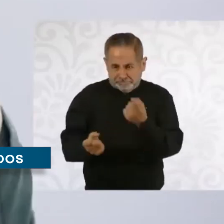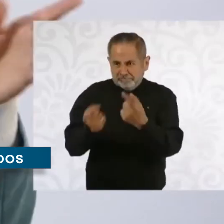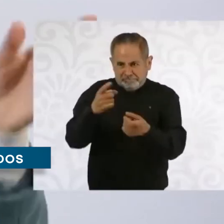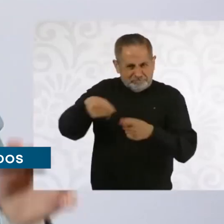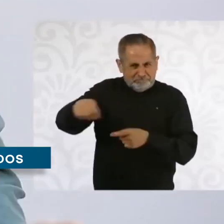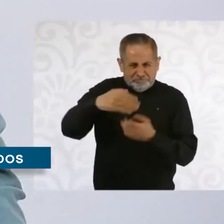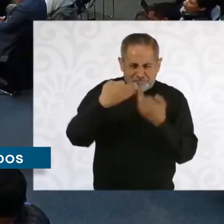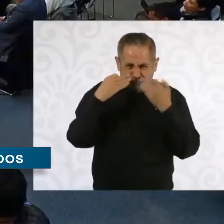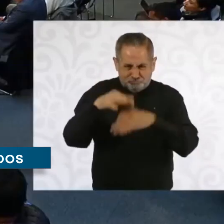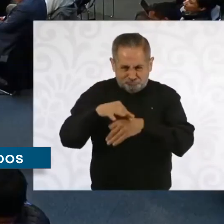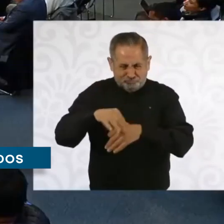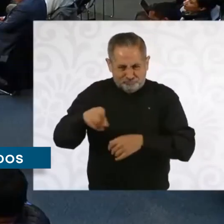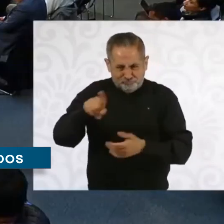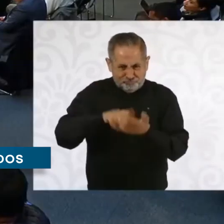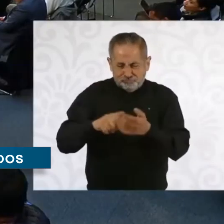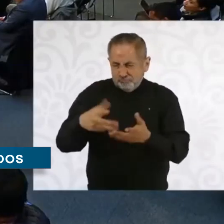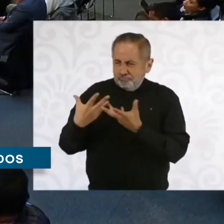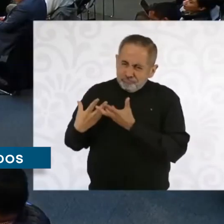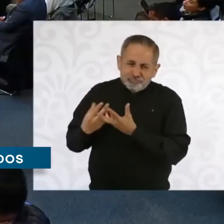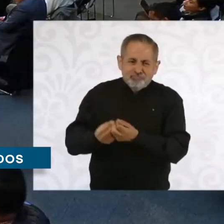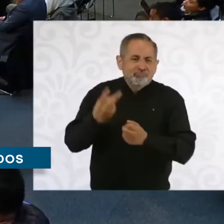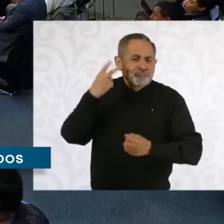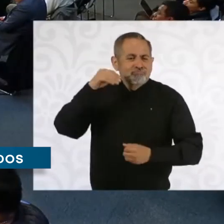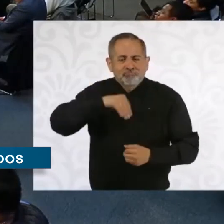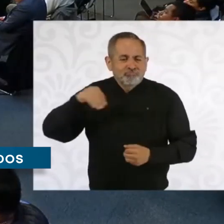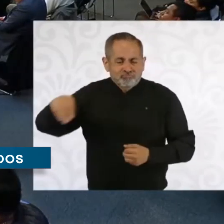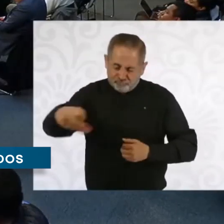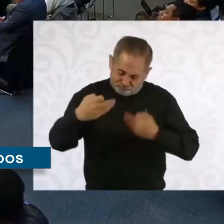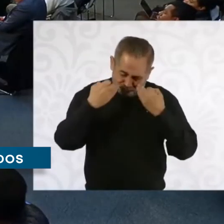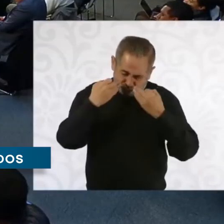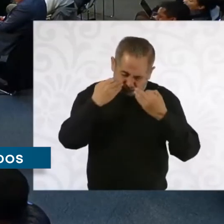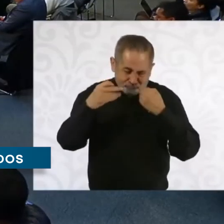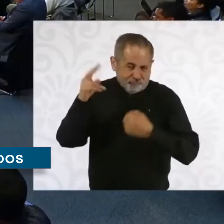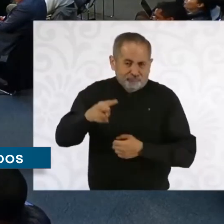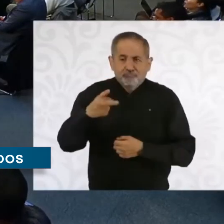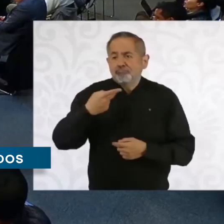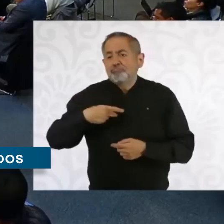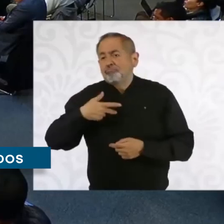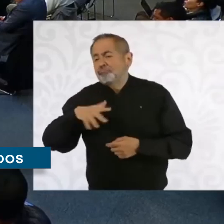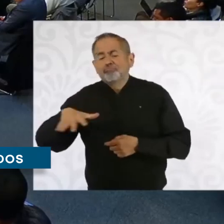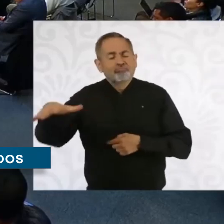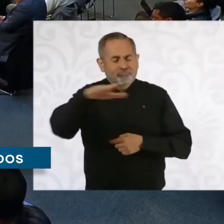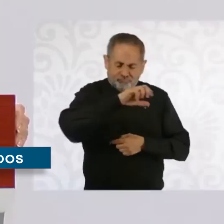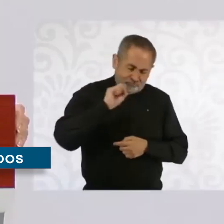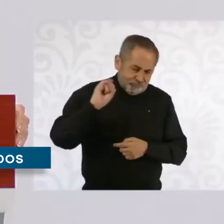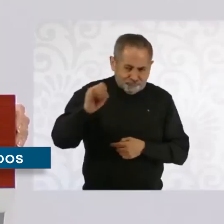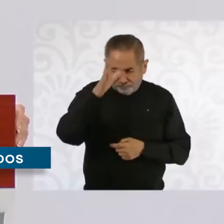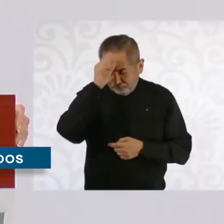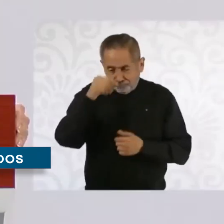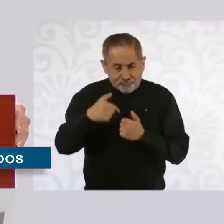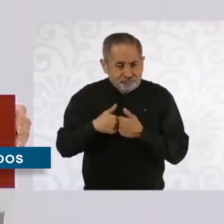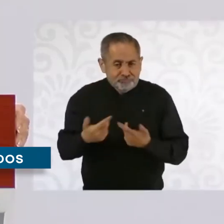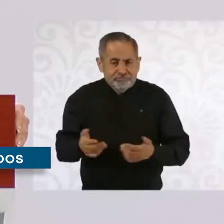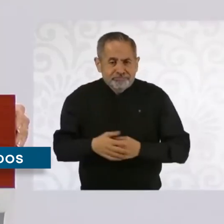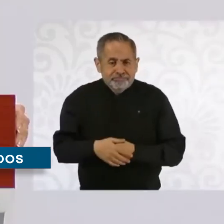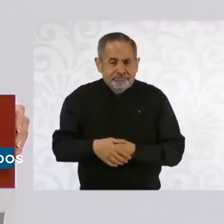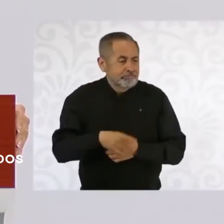ejecutivo resaltó que la iniciativa Busca reducir aún más el costo del gobierno del pueblo de México a un 5% adicional